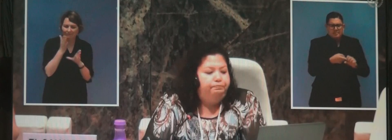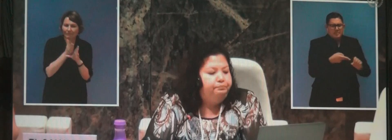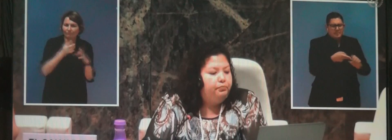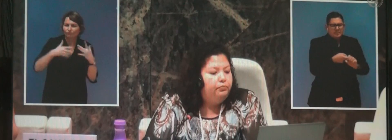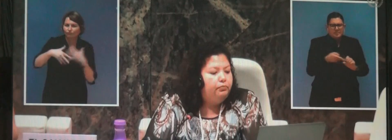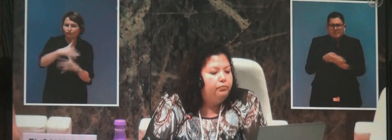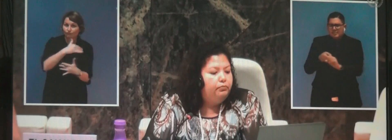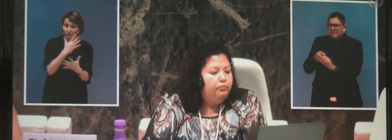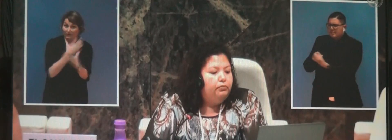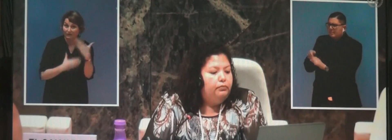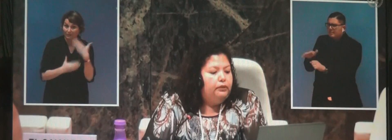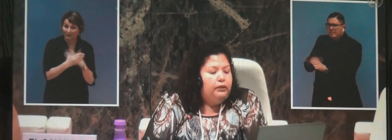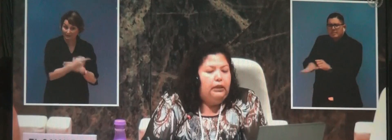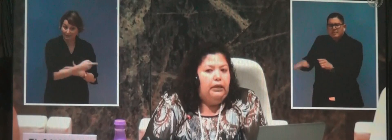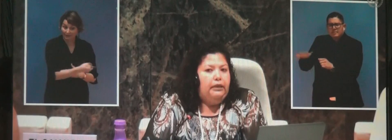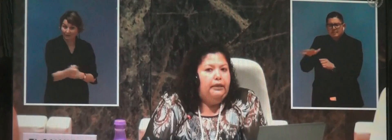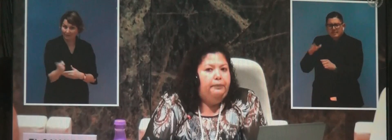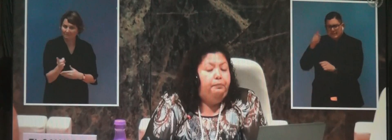psiquiátricos.